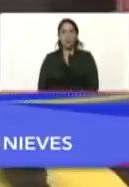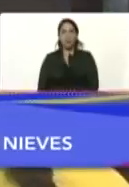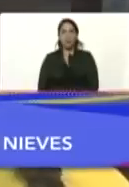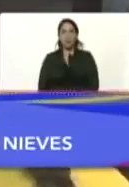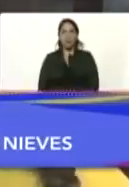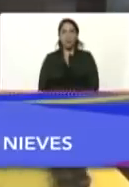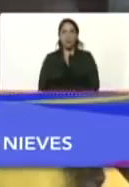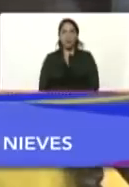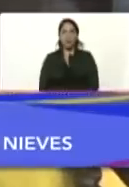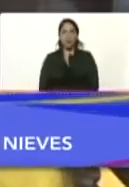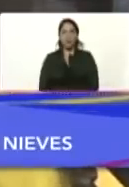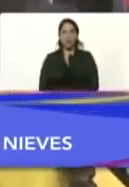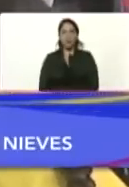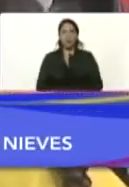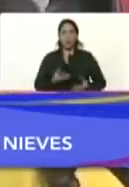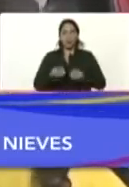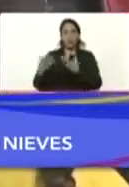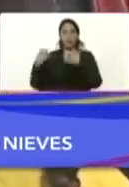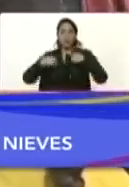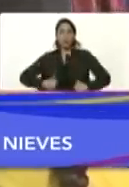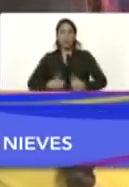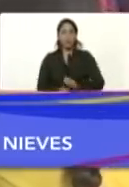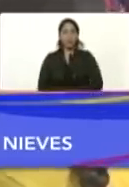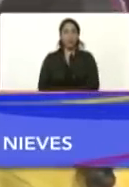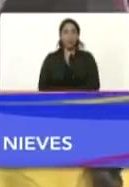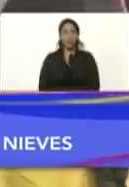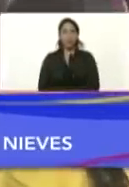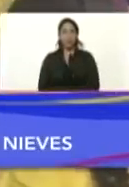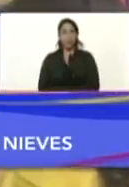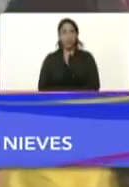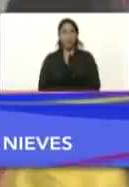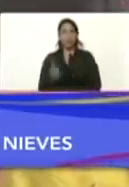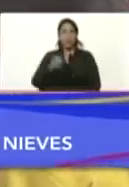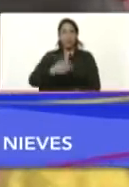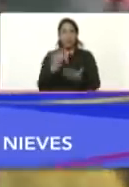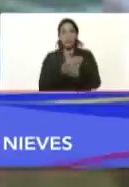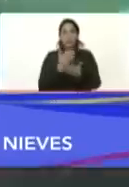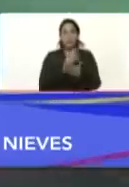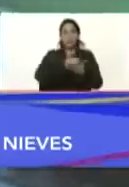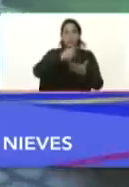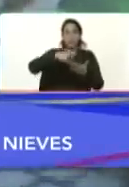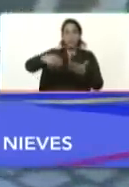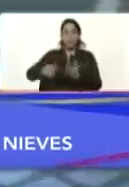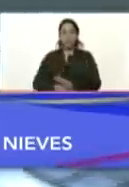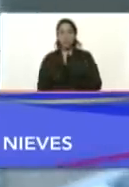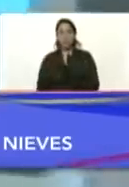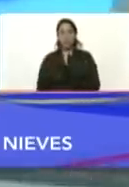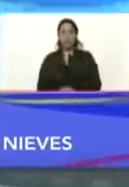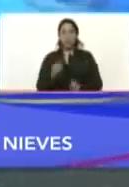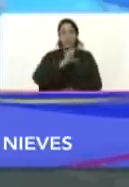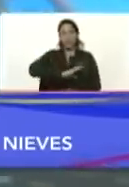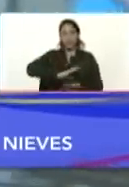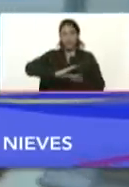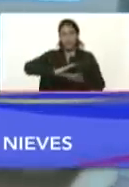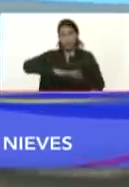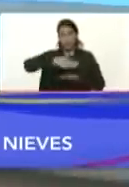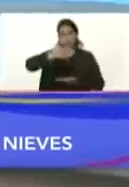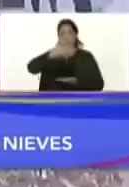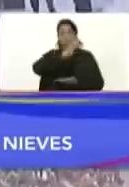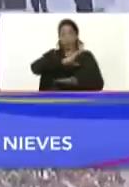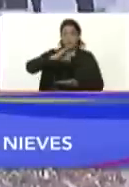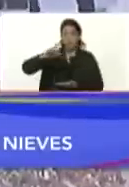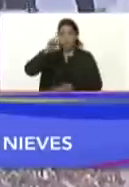todo lo que eso es borrar textos escolares a sí mismos como sus útiles escolares canaima y la dotación de la infraestructura